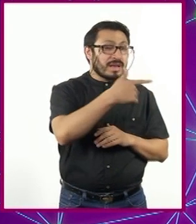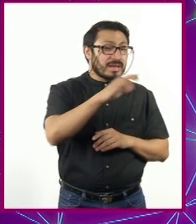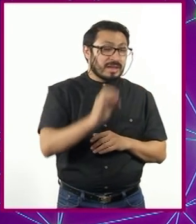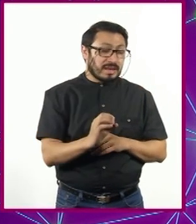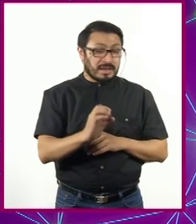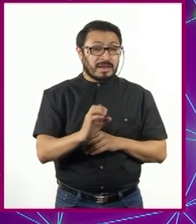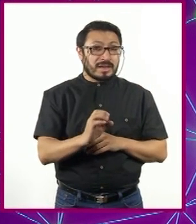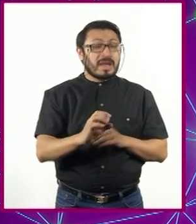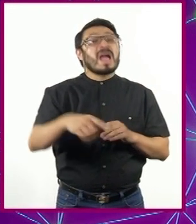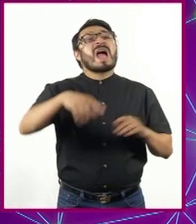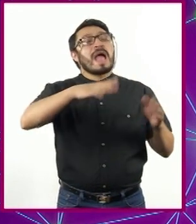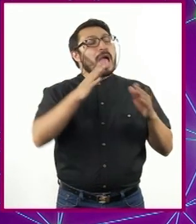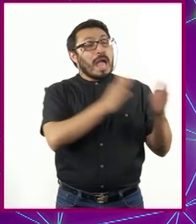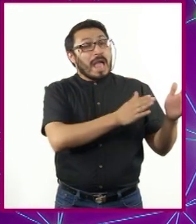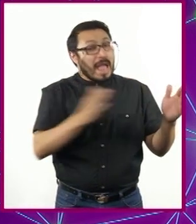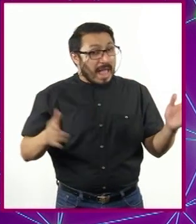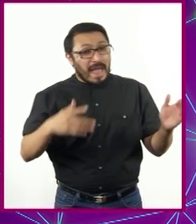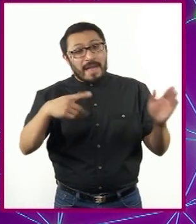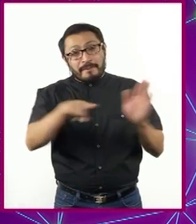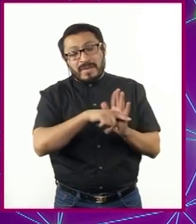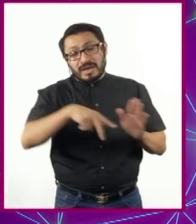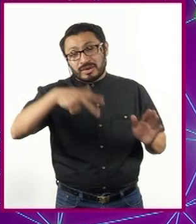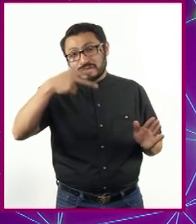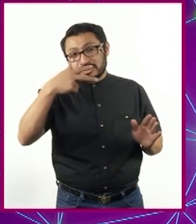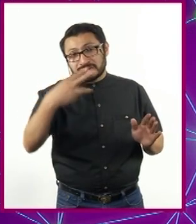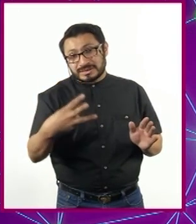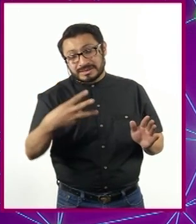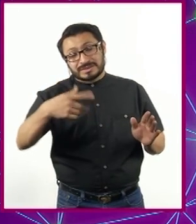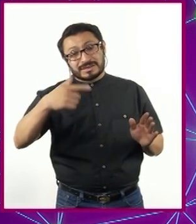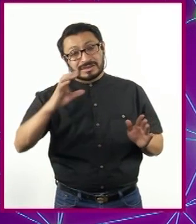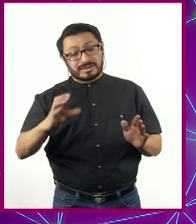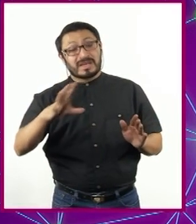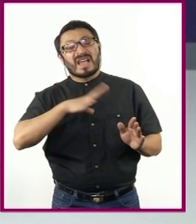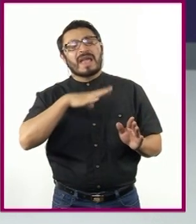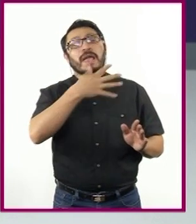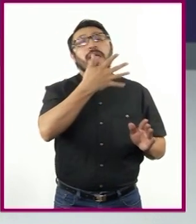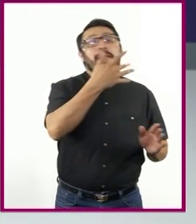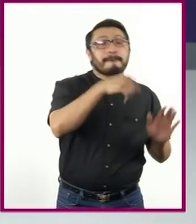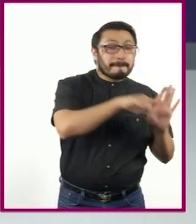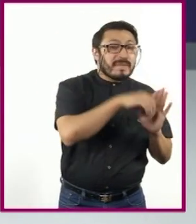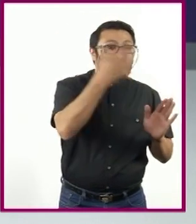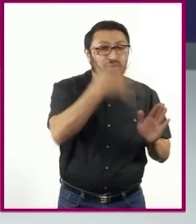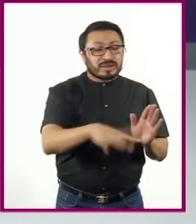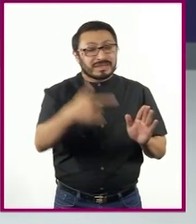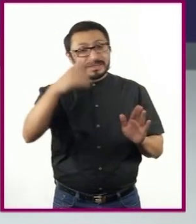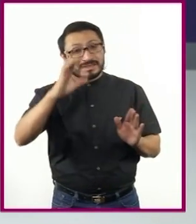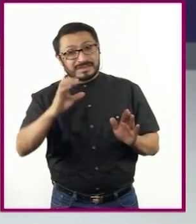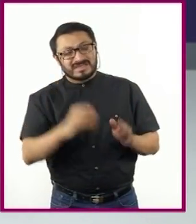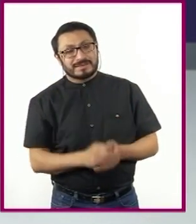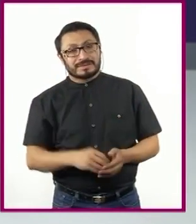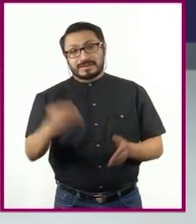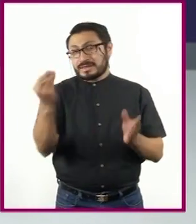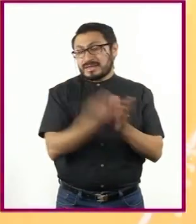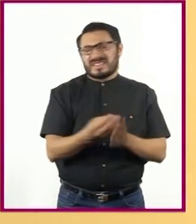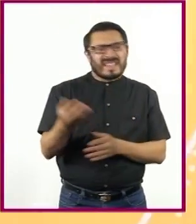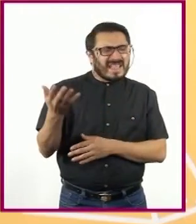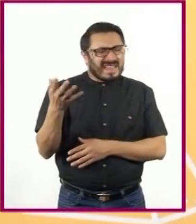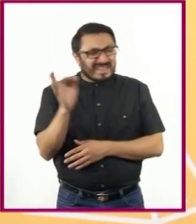menos 3 grados centígrados hay menos 10 grados centígrados. La sesión está a punto de